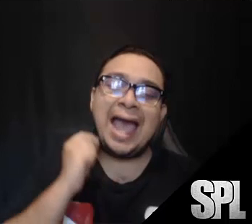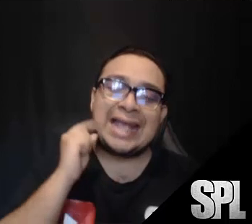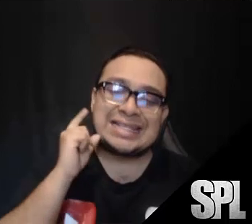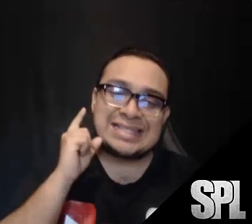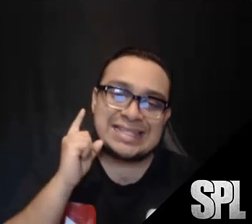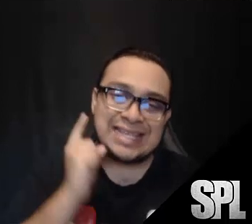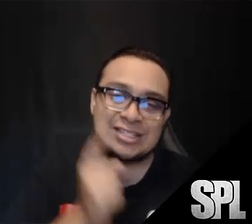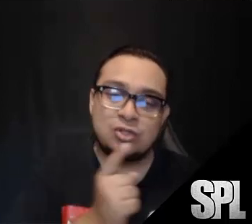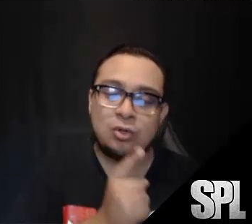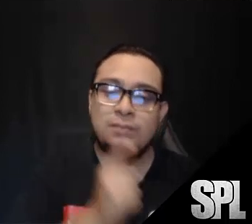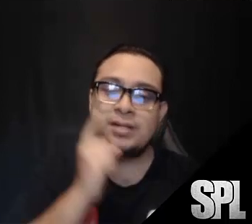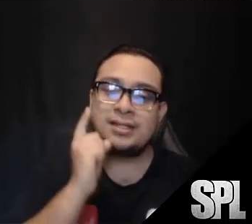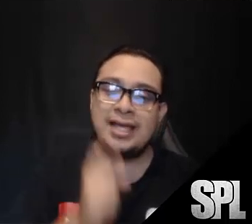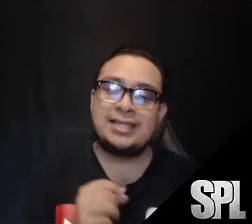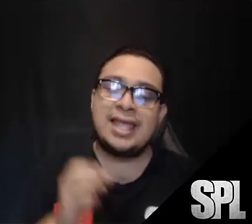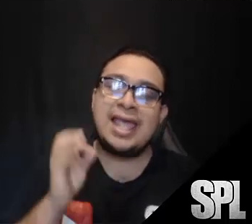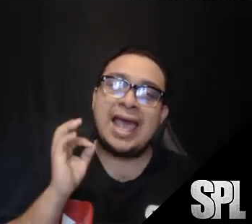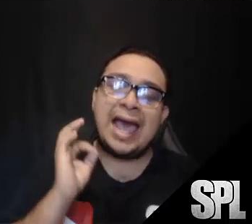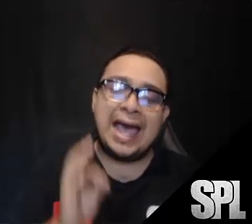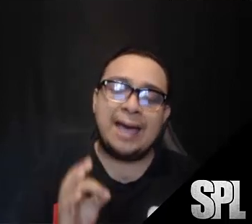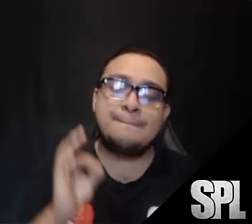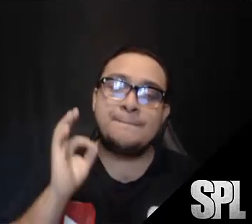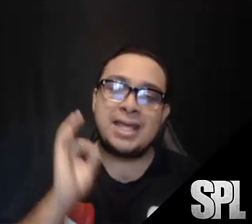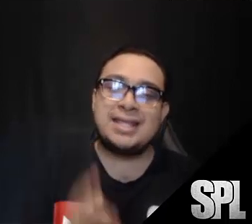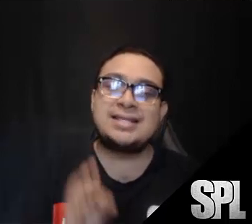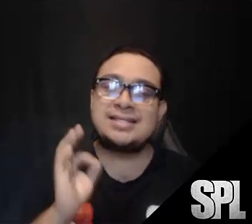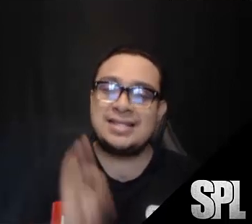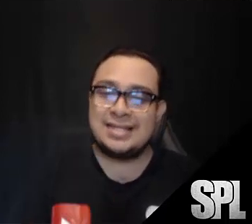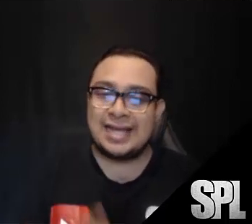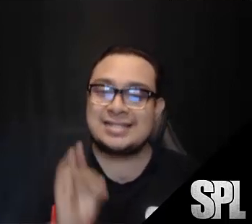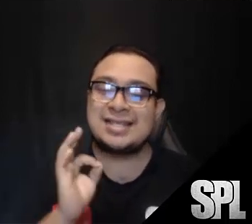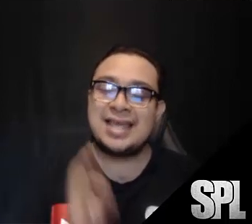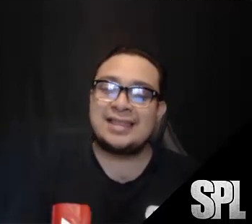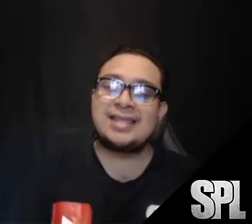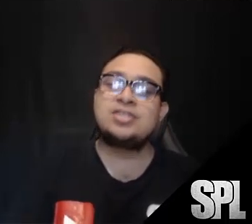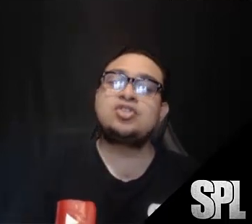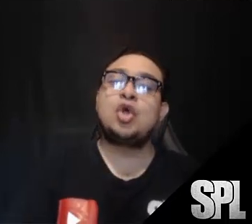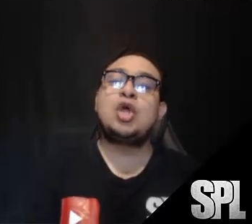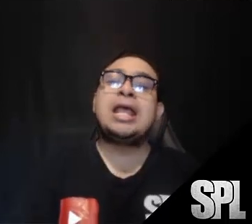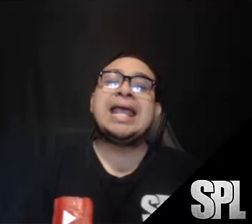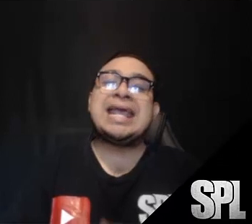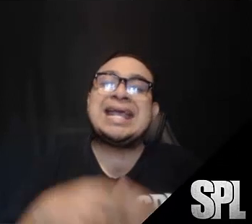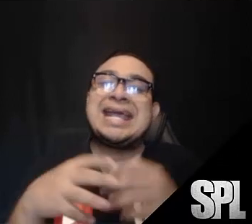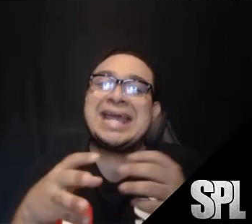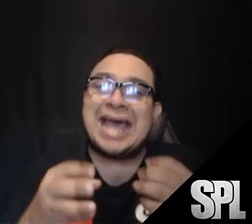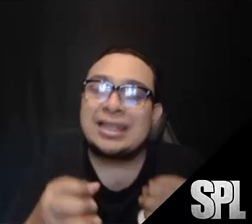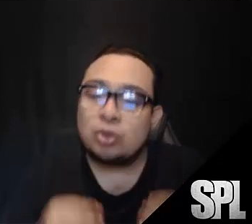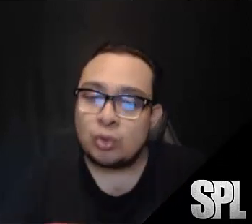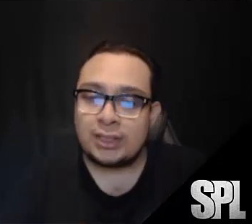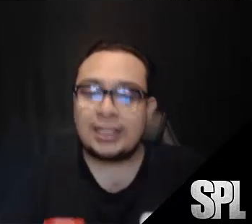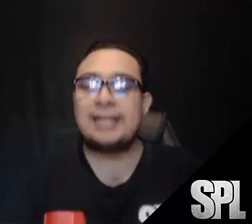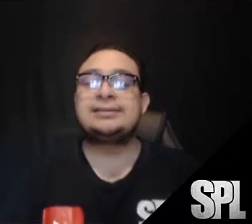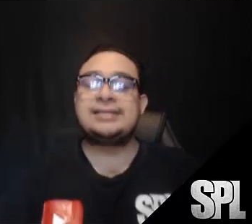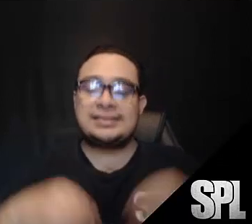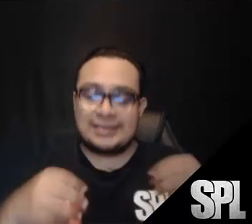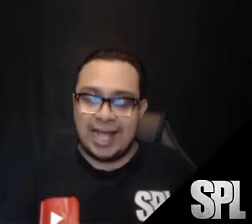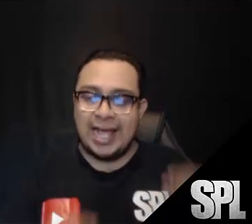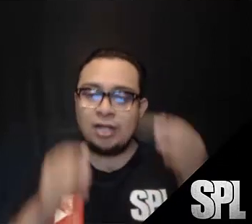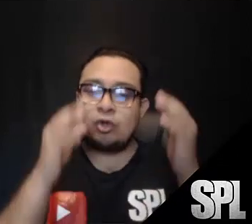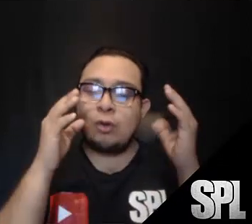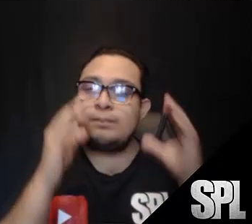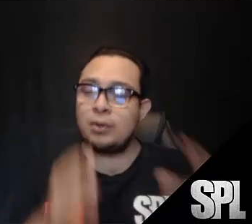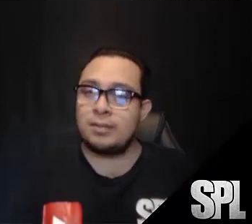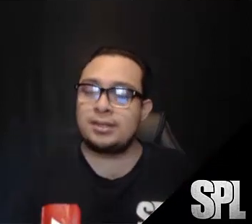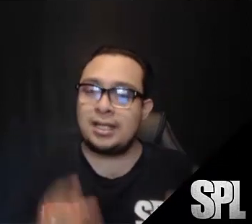tendrá acceso, ¿verdad?, a medicinas y atención gratuita? ¿Se